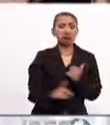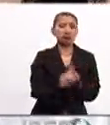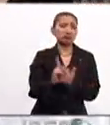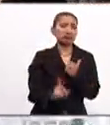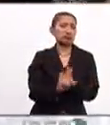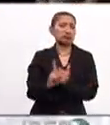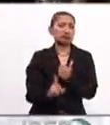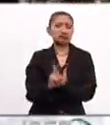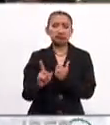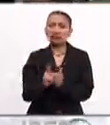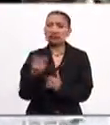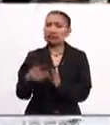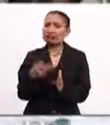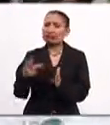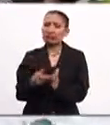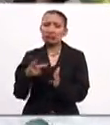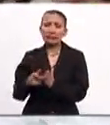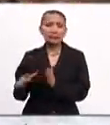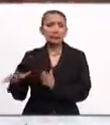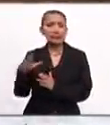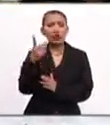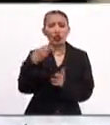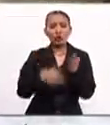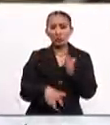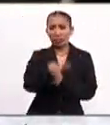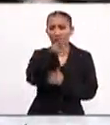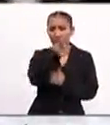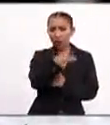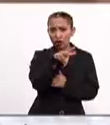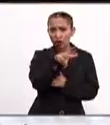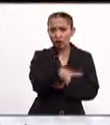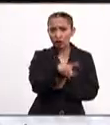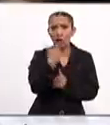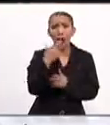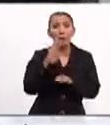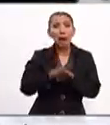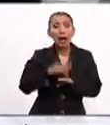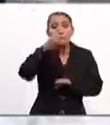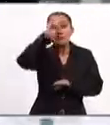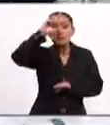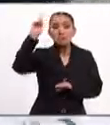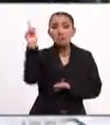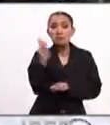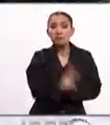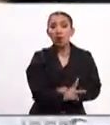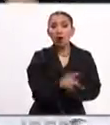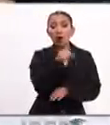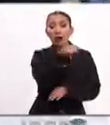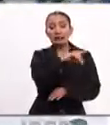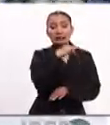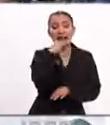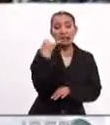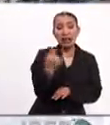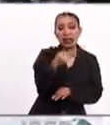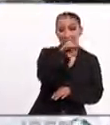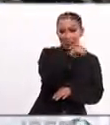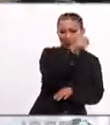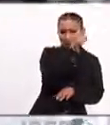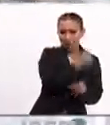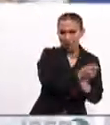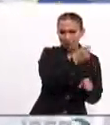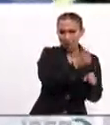escándalos que en el 2018 se precipitaron desde Chile, que